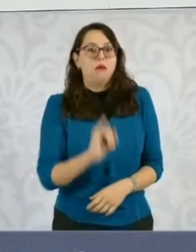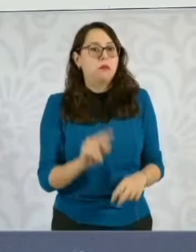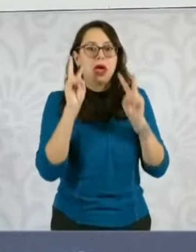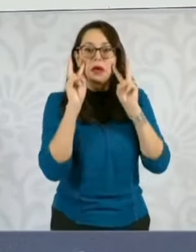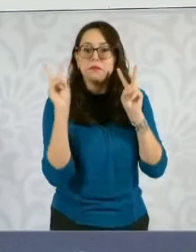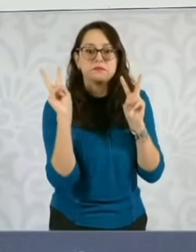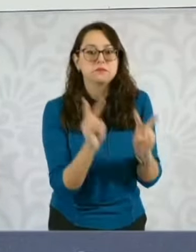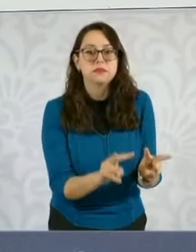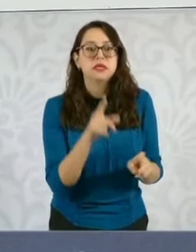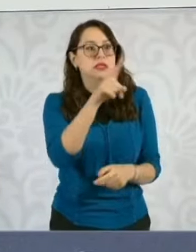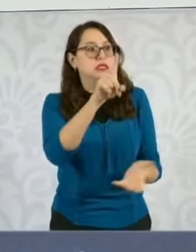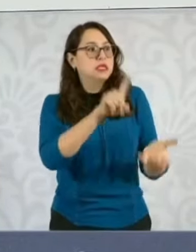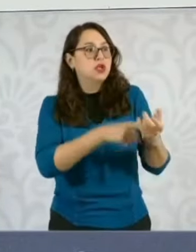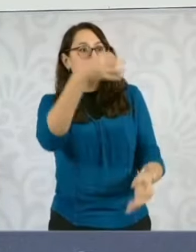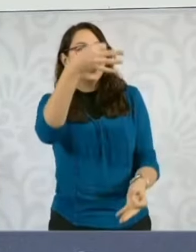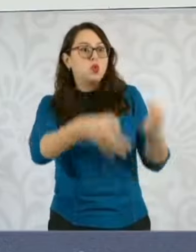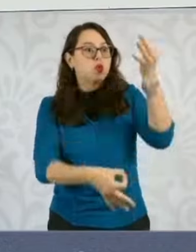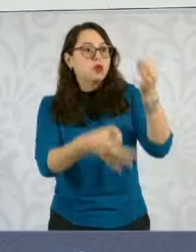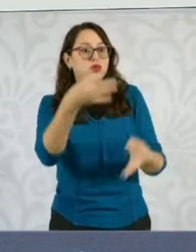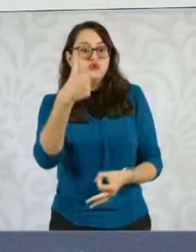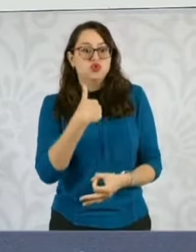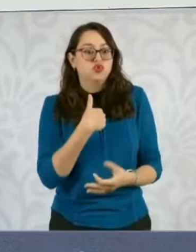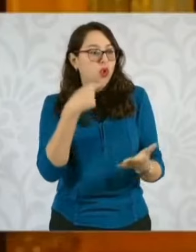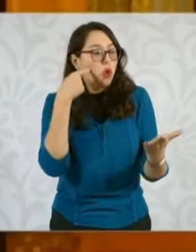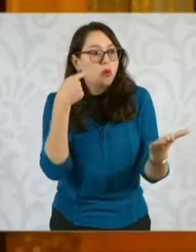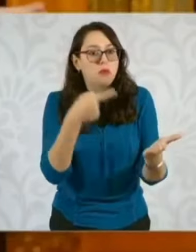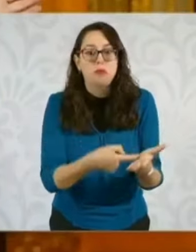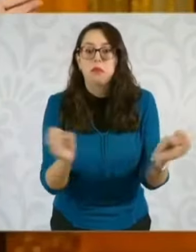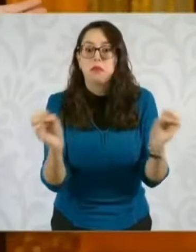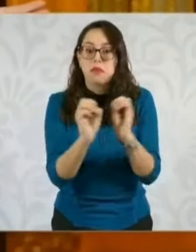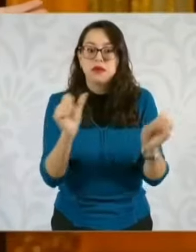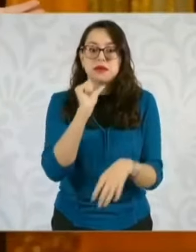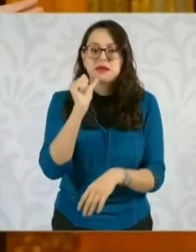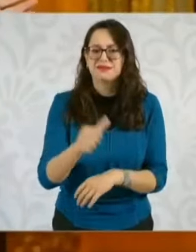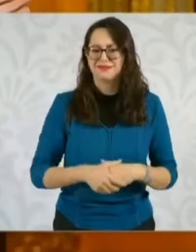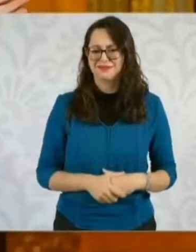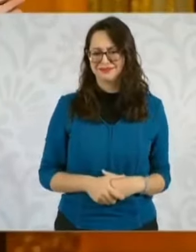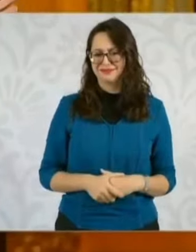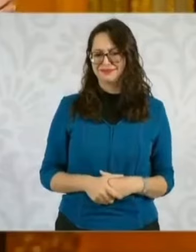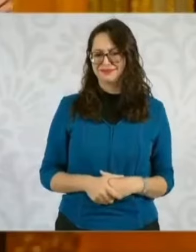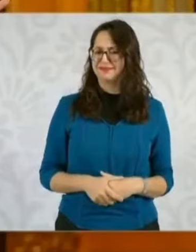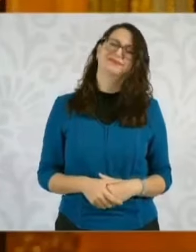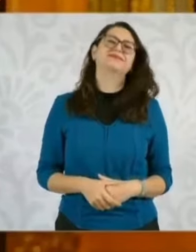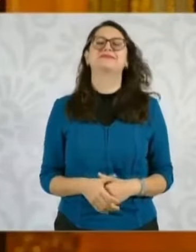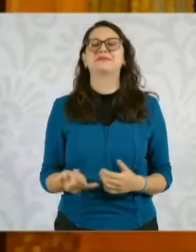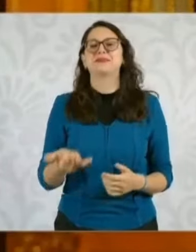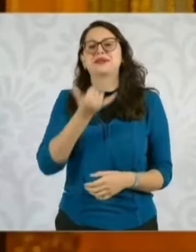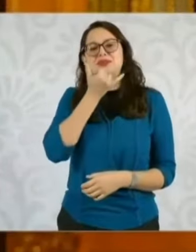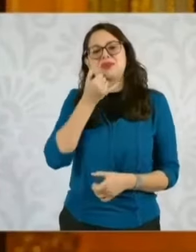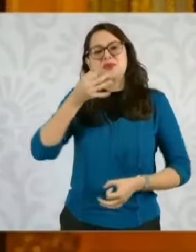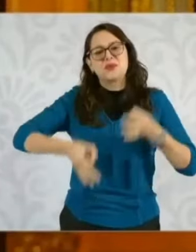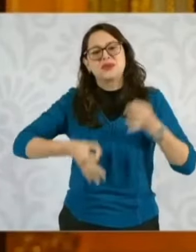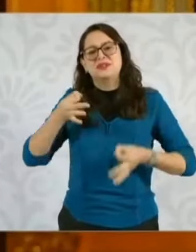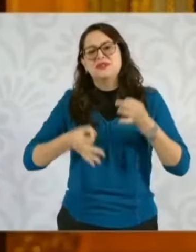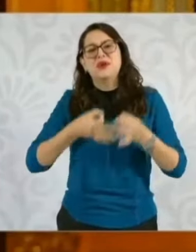que se presentaron en el juicio. Bueno, perdón. ¿Cuánto lleva el juicio? 5 años.